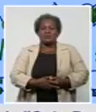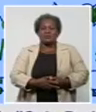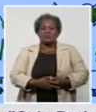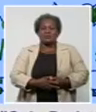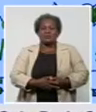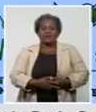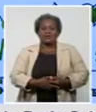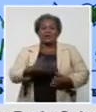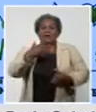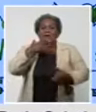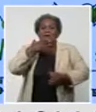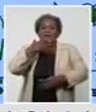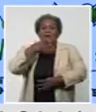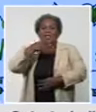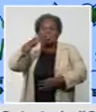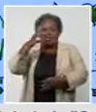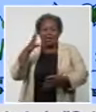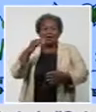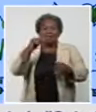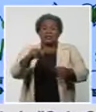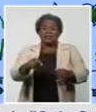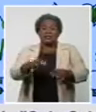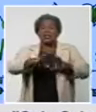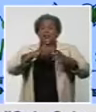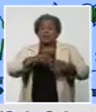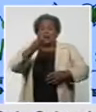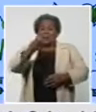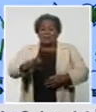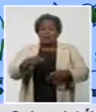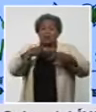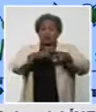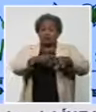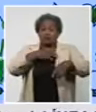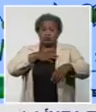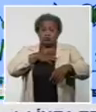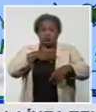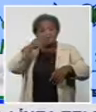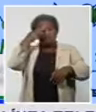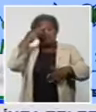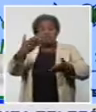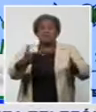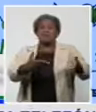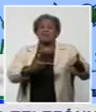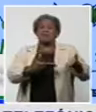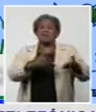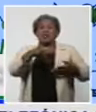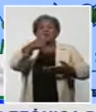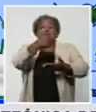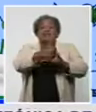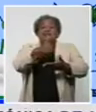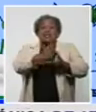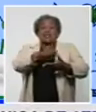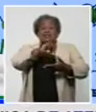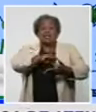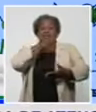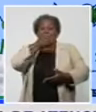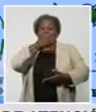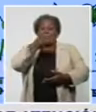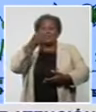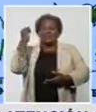Los buenos días para ti, Lázaro, y para todos los que a esta hora nos acompañan. Sean bienvenidos una vez más a la sede del Centro de Prensa Internacional